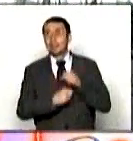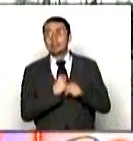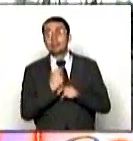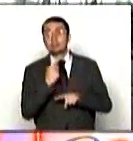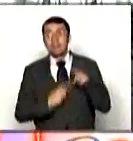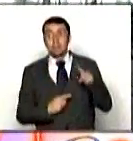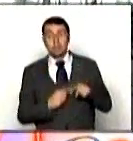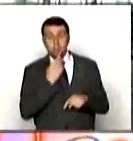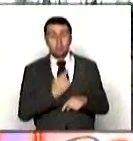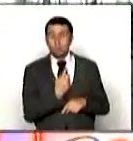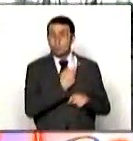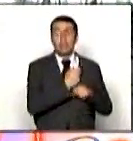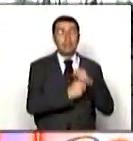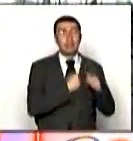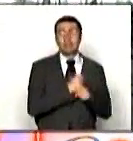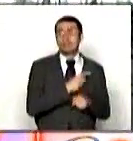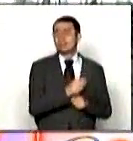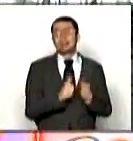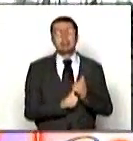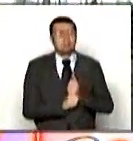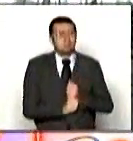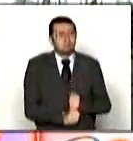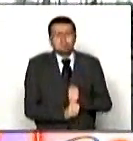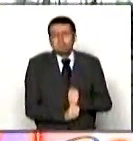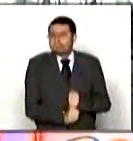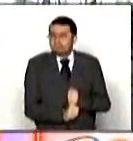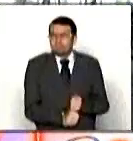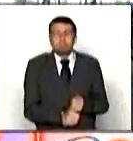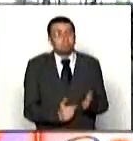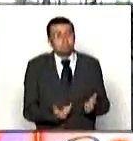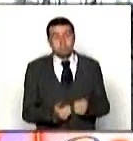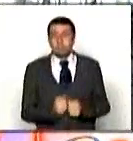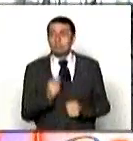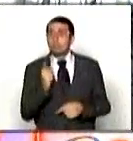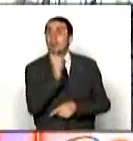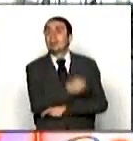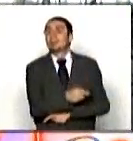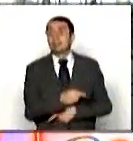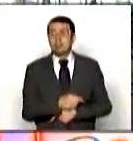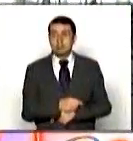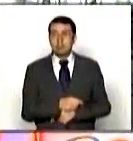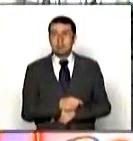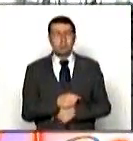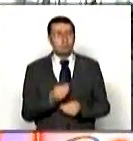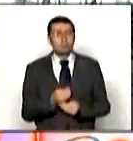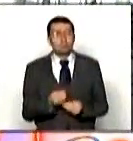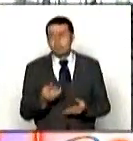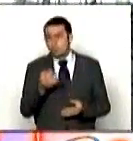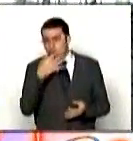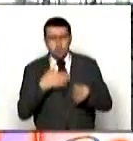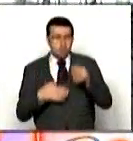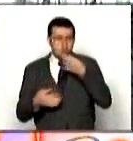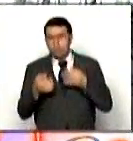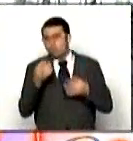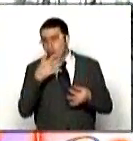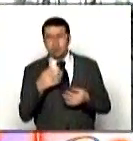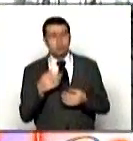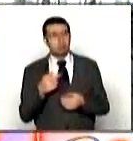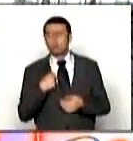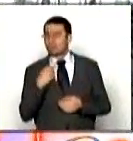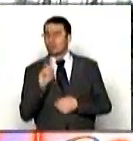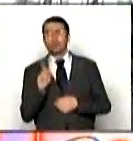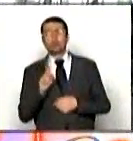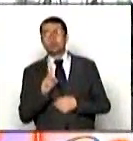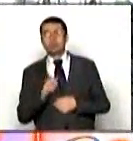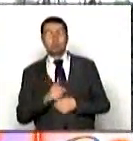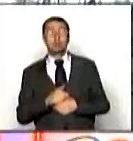era estreñida, y le mandaban, pues, un poco de bobada, y yo no, y que empecé a escucharlos